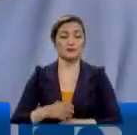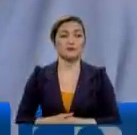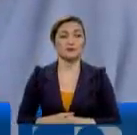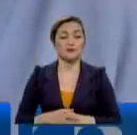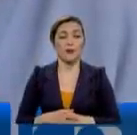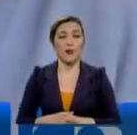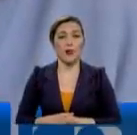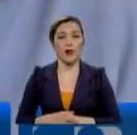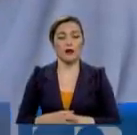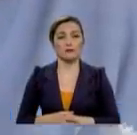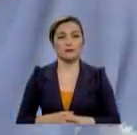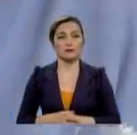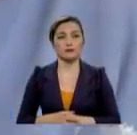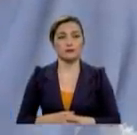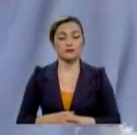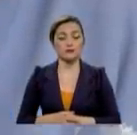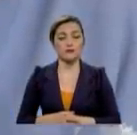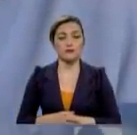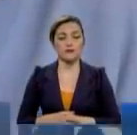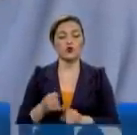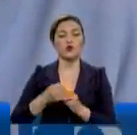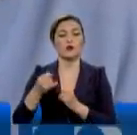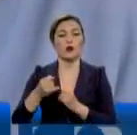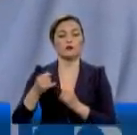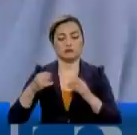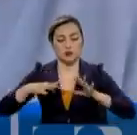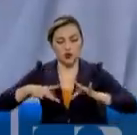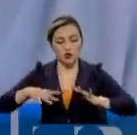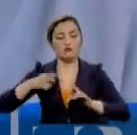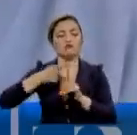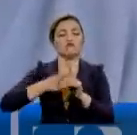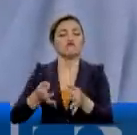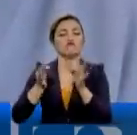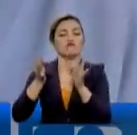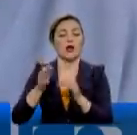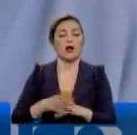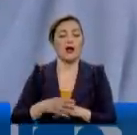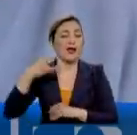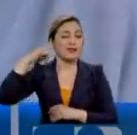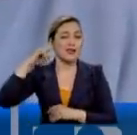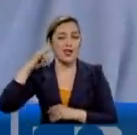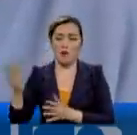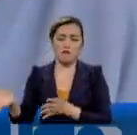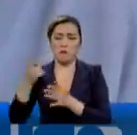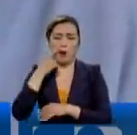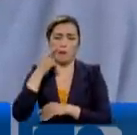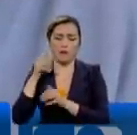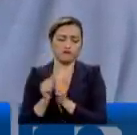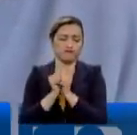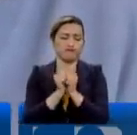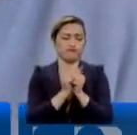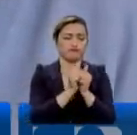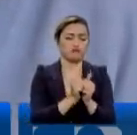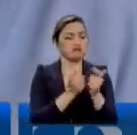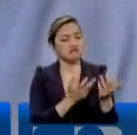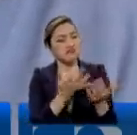vacaciones escolares. En las últimas vacaciones del mes de febrero, la niña se fue con su papá y debía regresar el 15